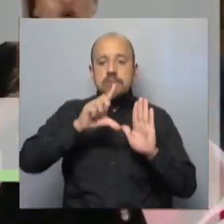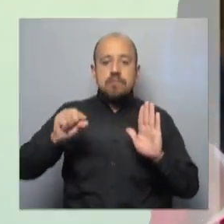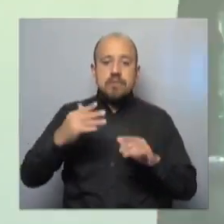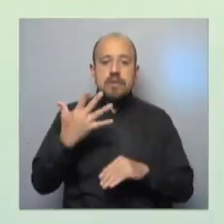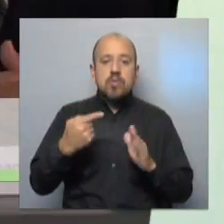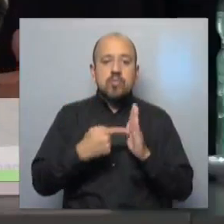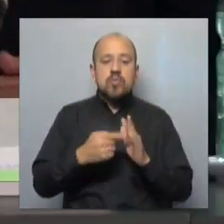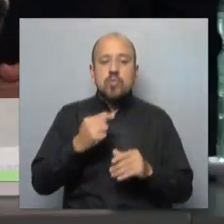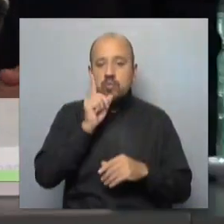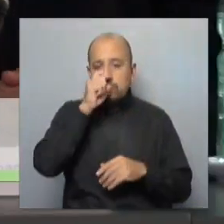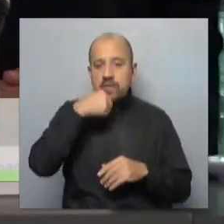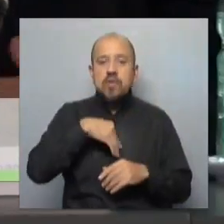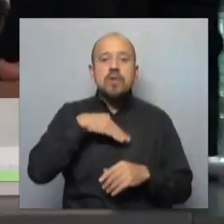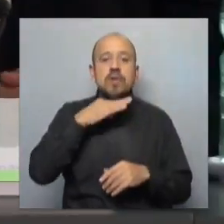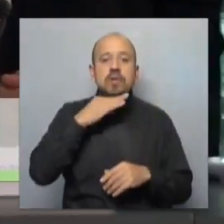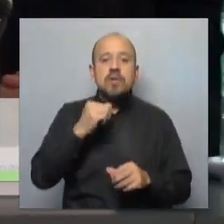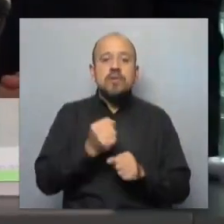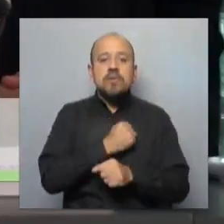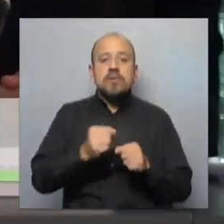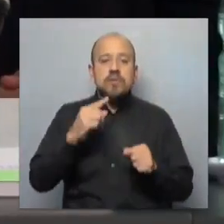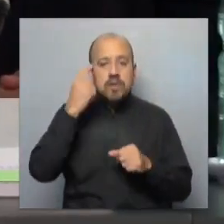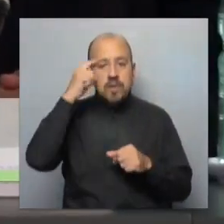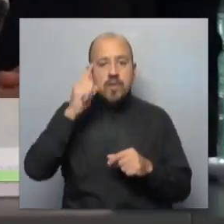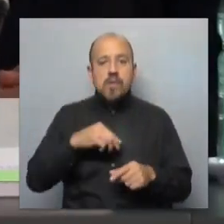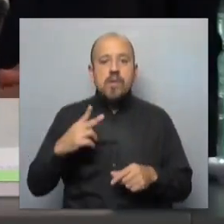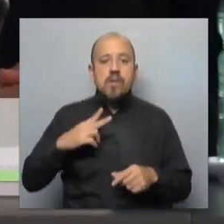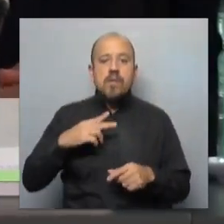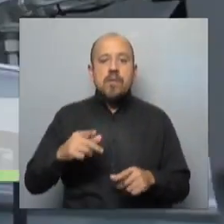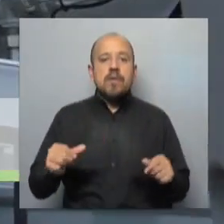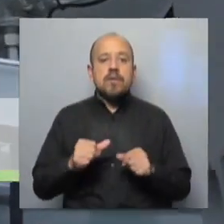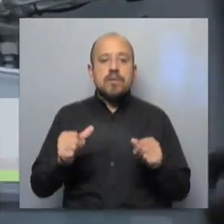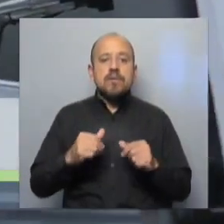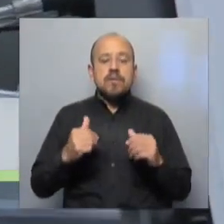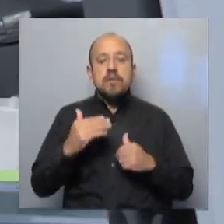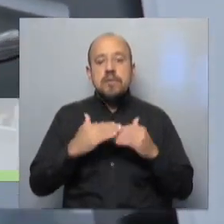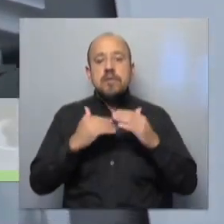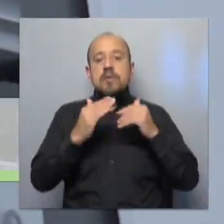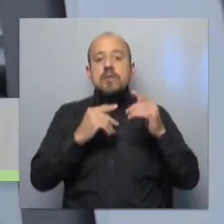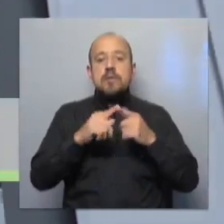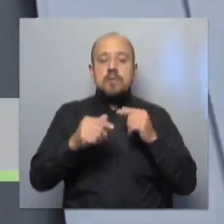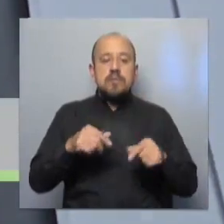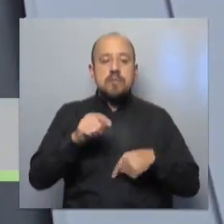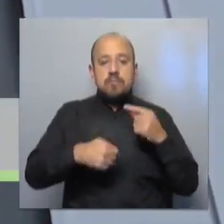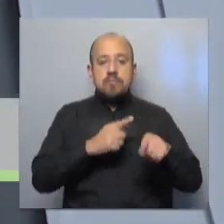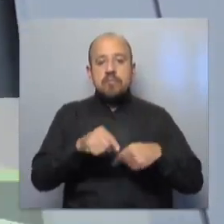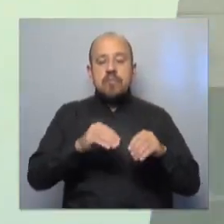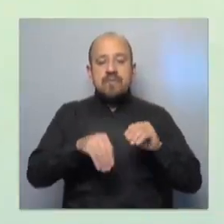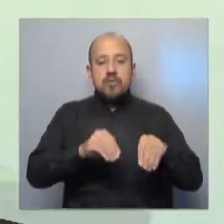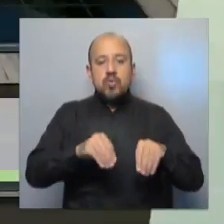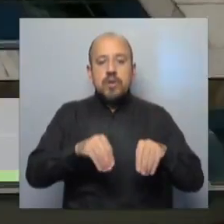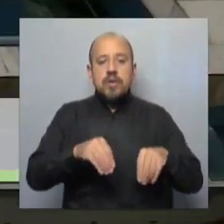puntos montevideo y canelones aprueban iniciativa privada para construir planta que transforma residuos domiciliarios en metanol